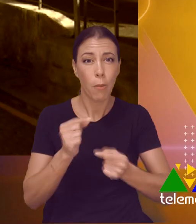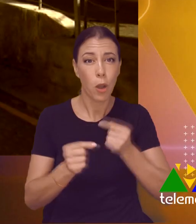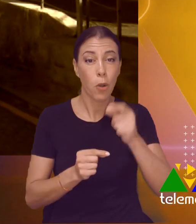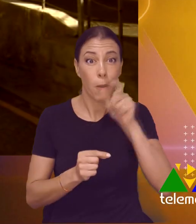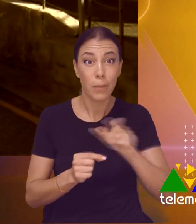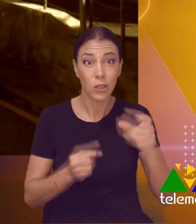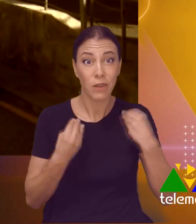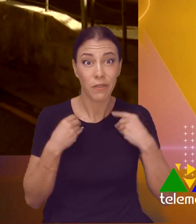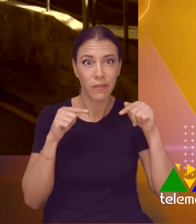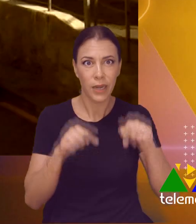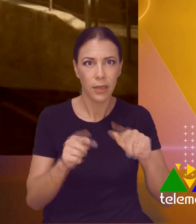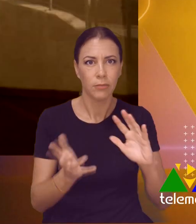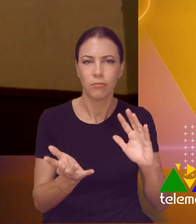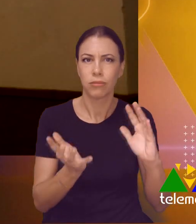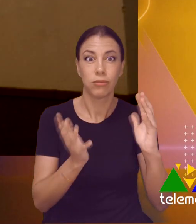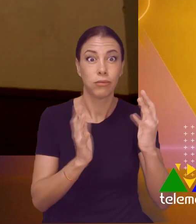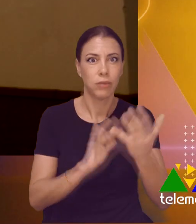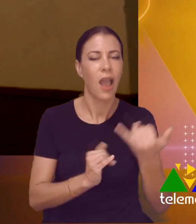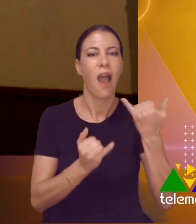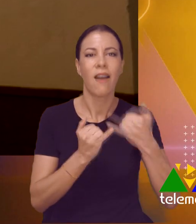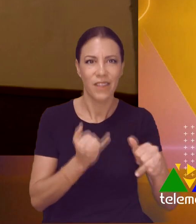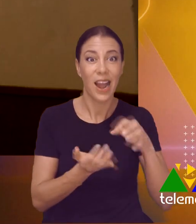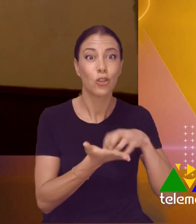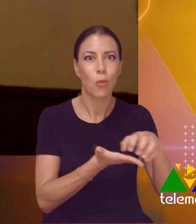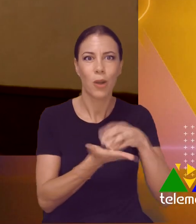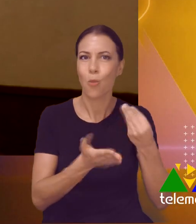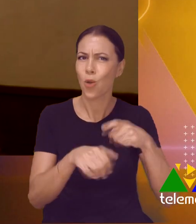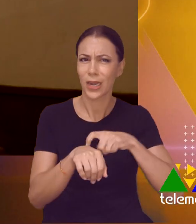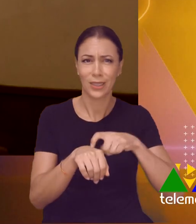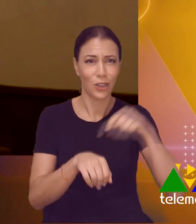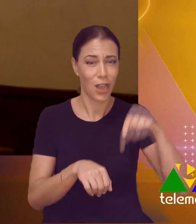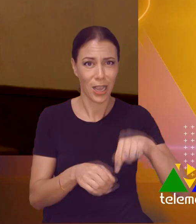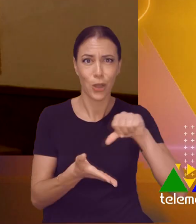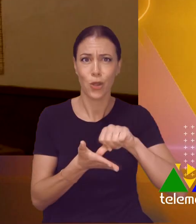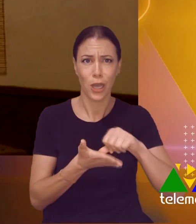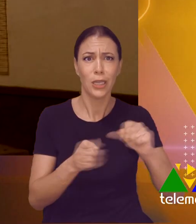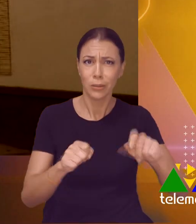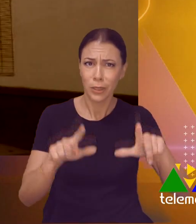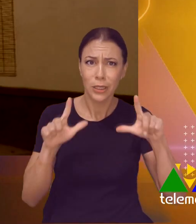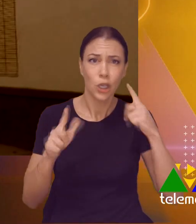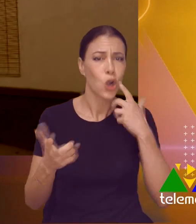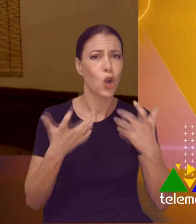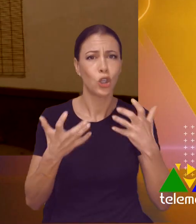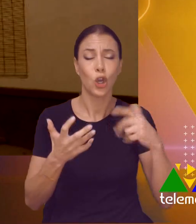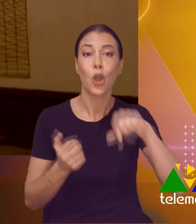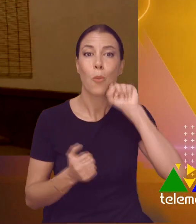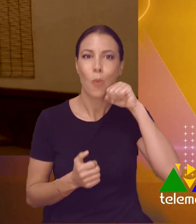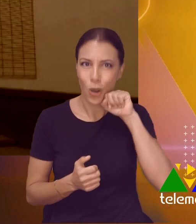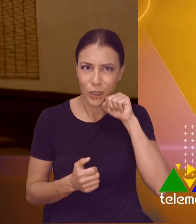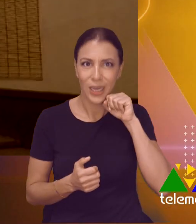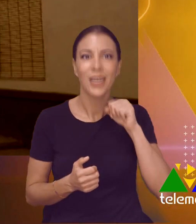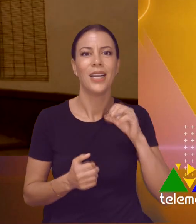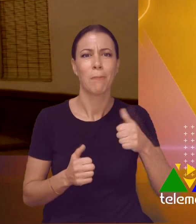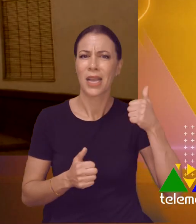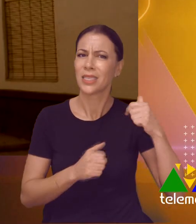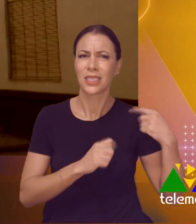lo han convertido en uno de los barrios más característicos de nuestra ciudad, representativo y notorio del